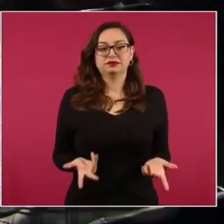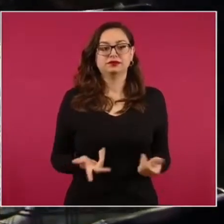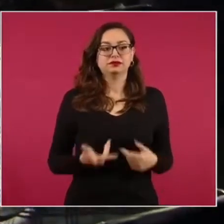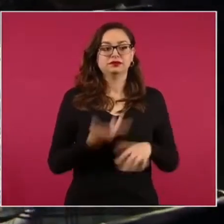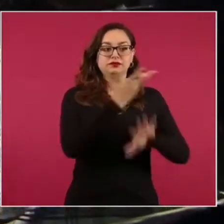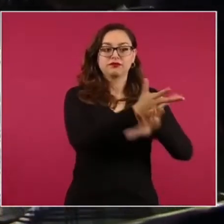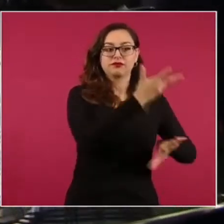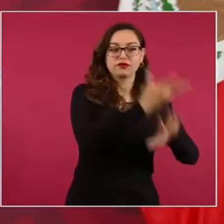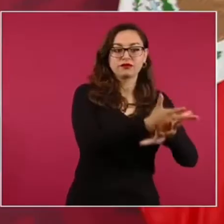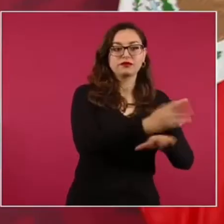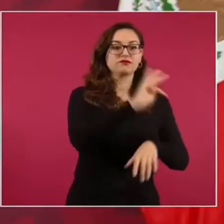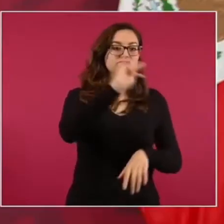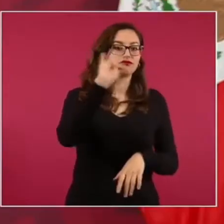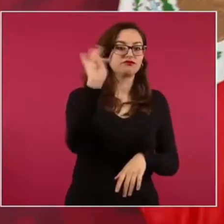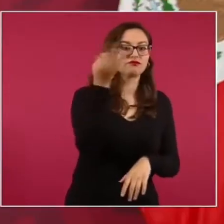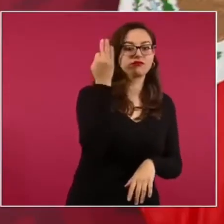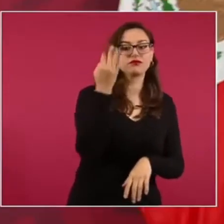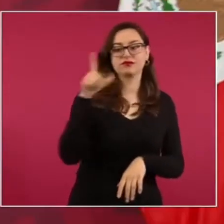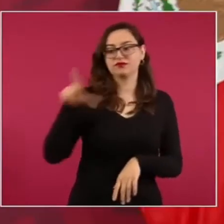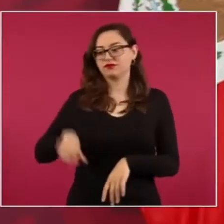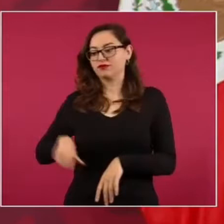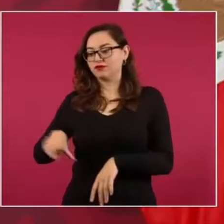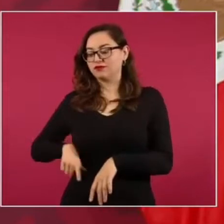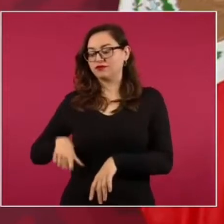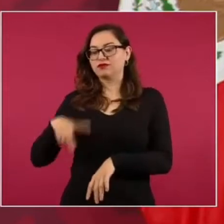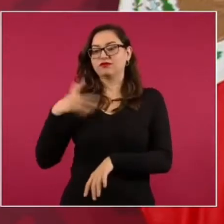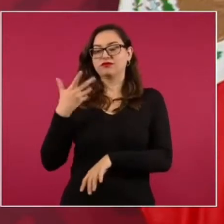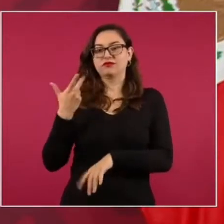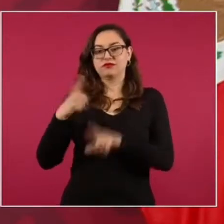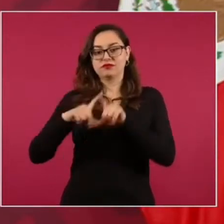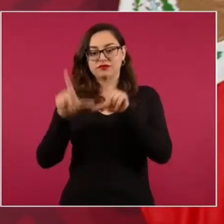gobiernos para meter armas